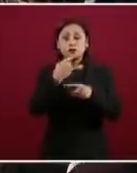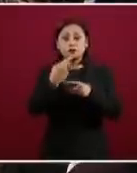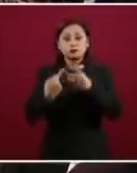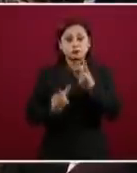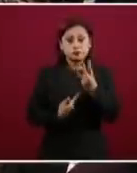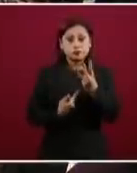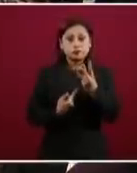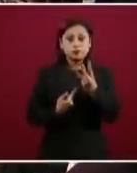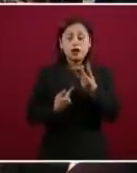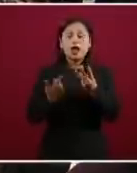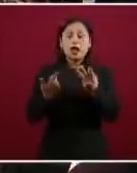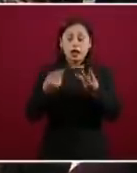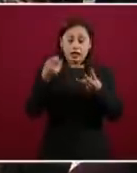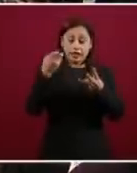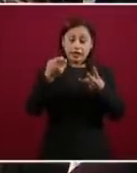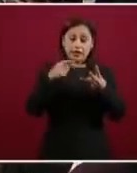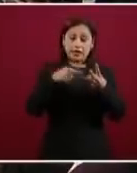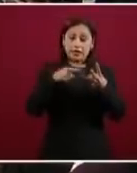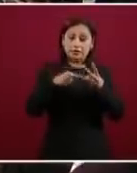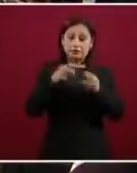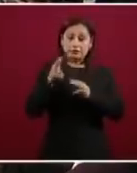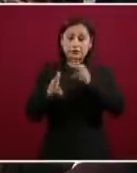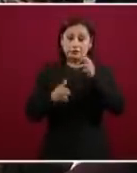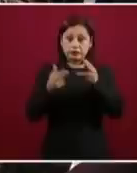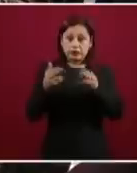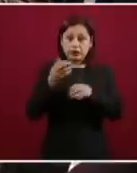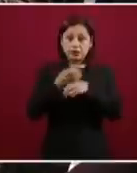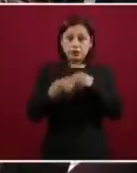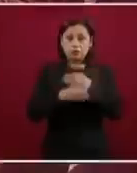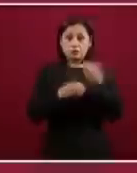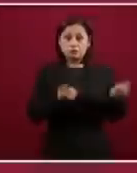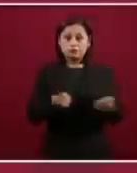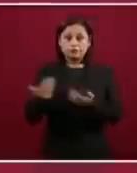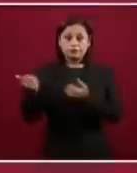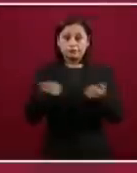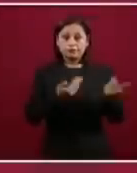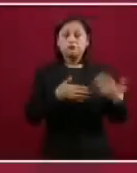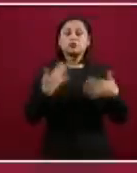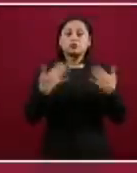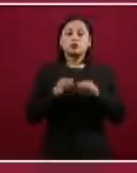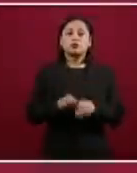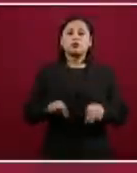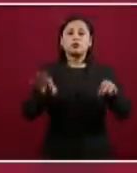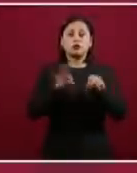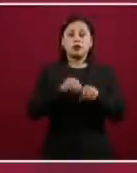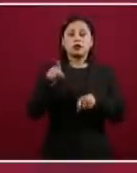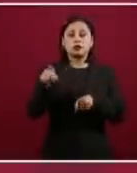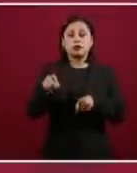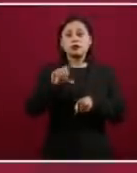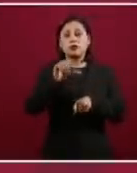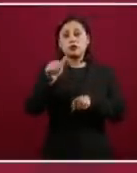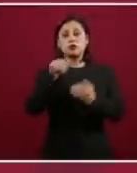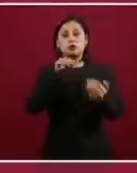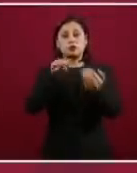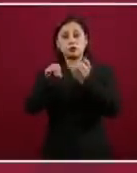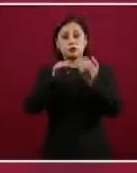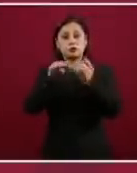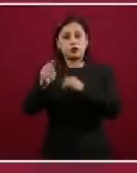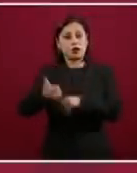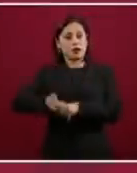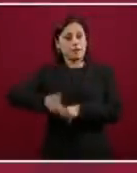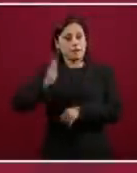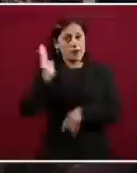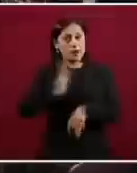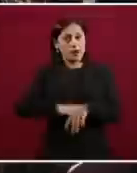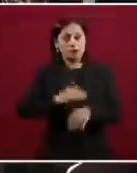el tren para la carga. Ahora, todo se lleva por carretera, más costoso,